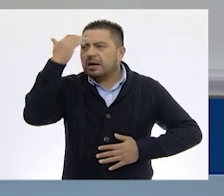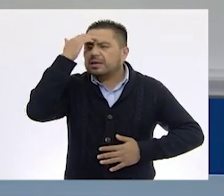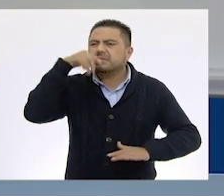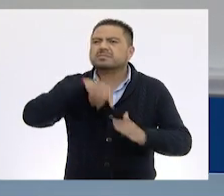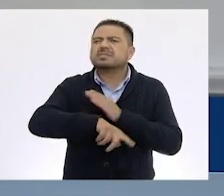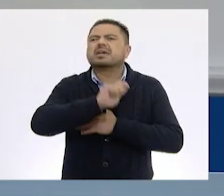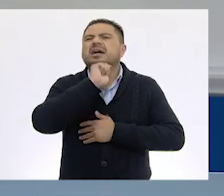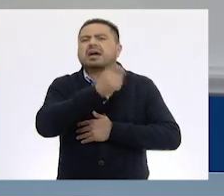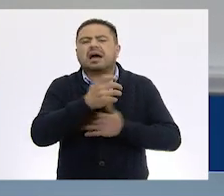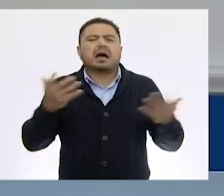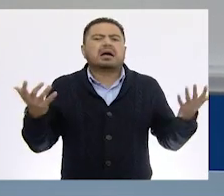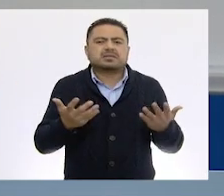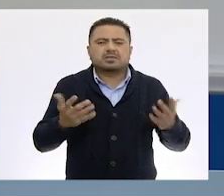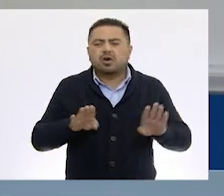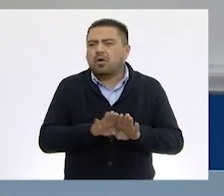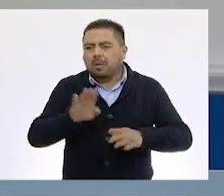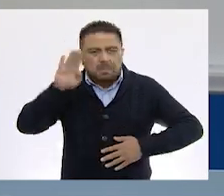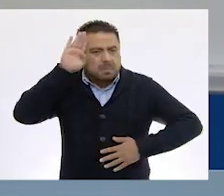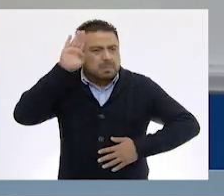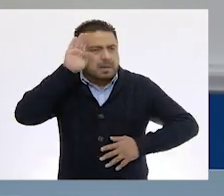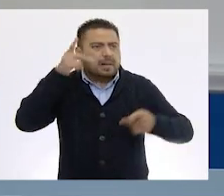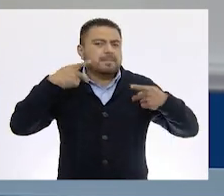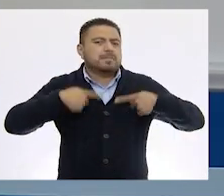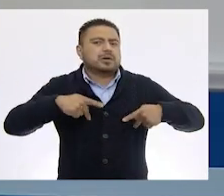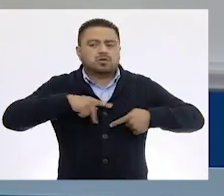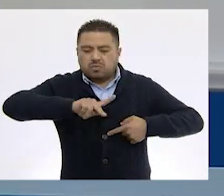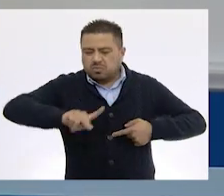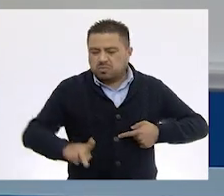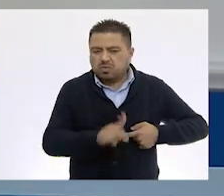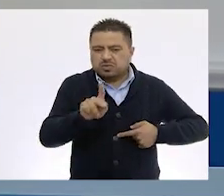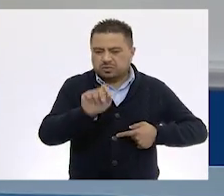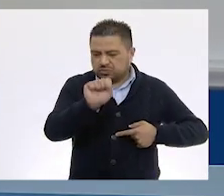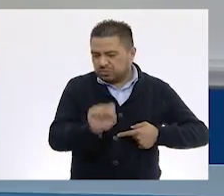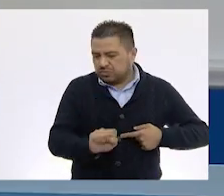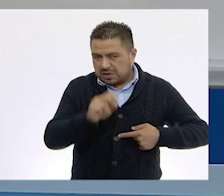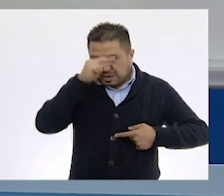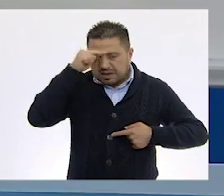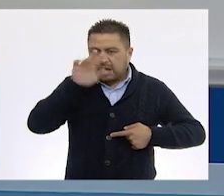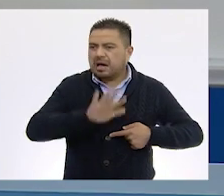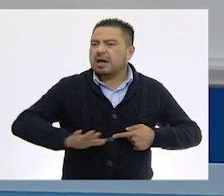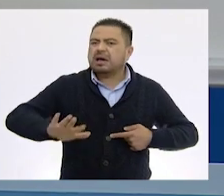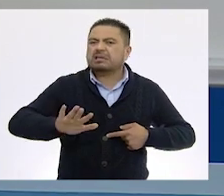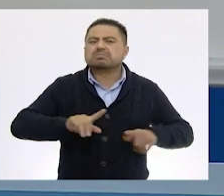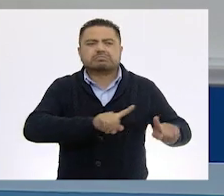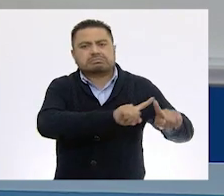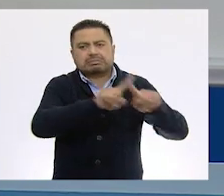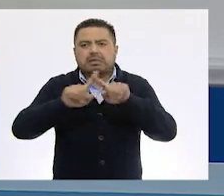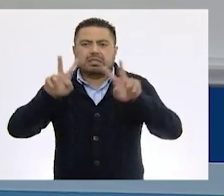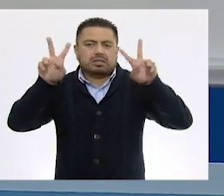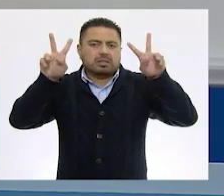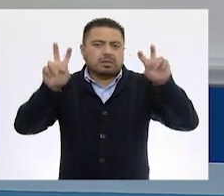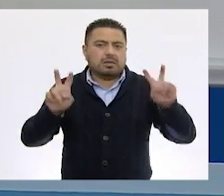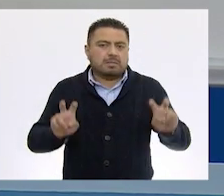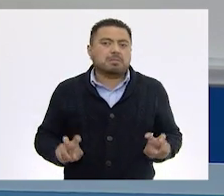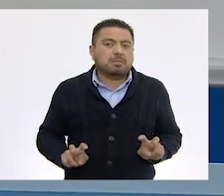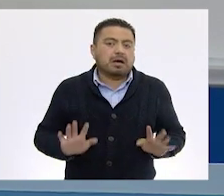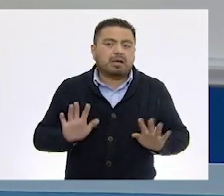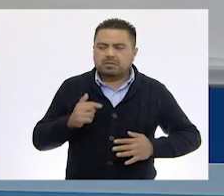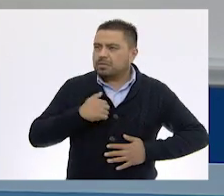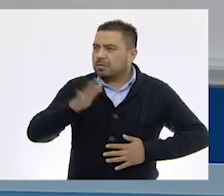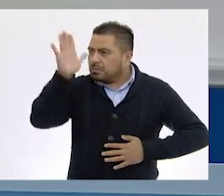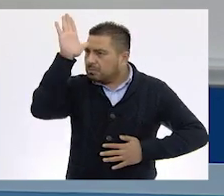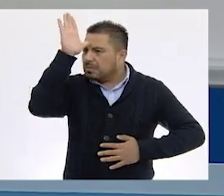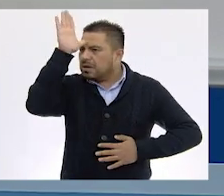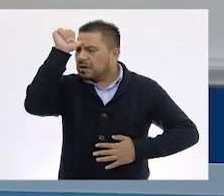qué hacía o cómo pensaba la gente de los pueblos mesoamericanos sobre distintos temas. Y yo me